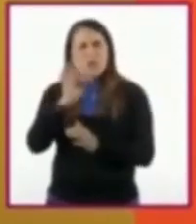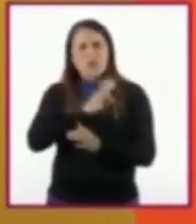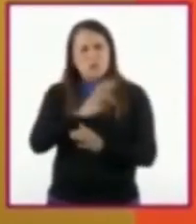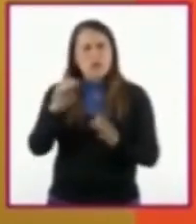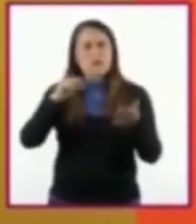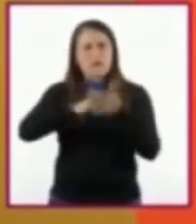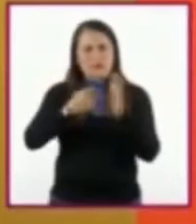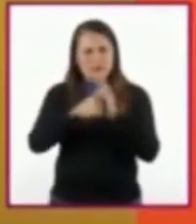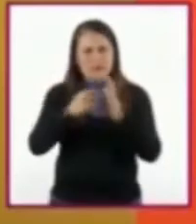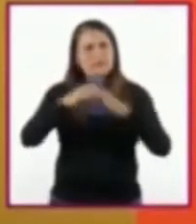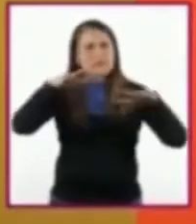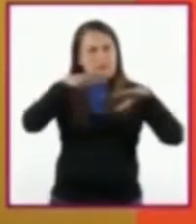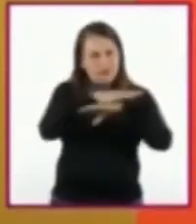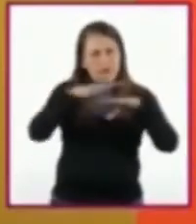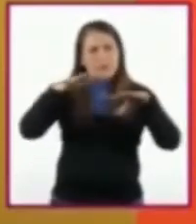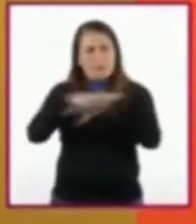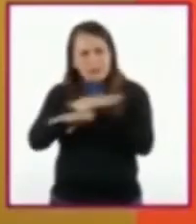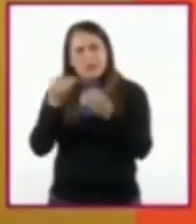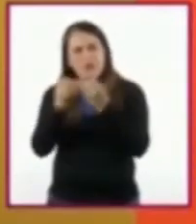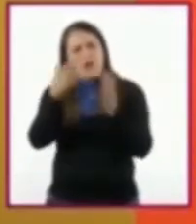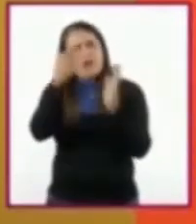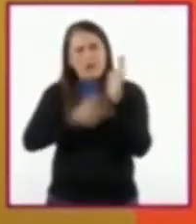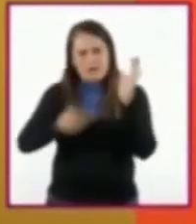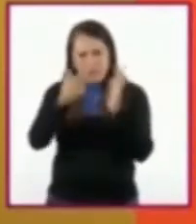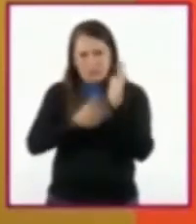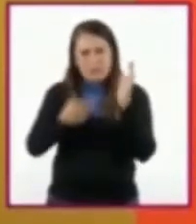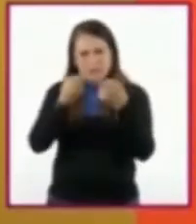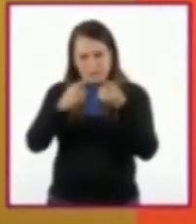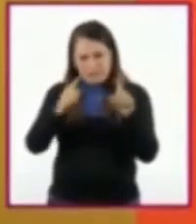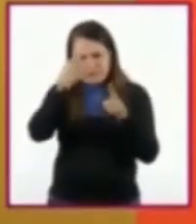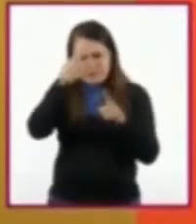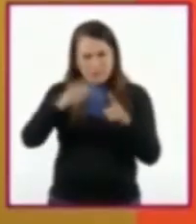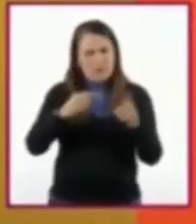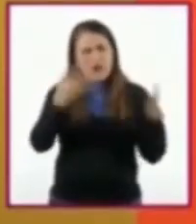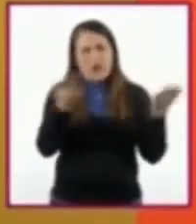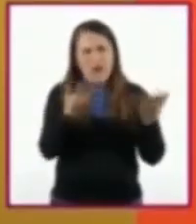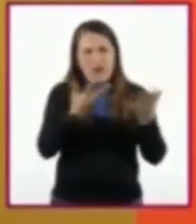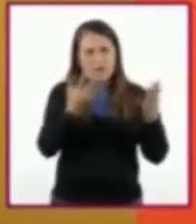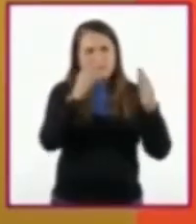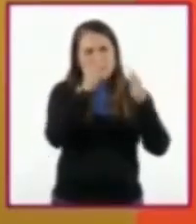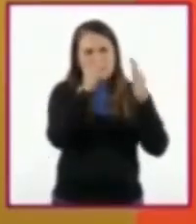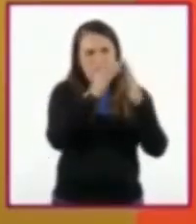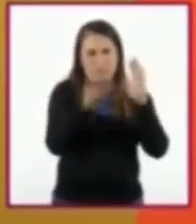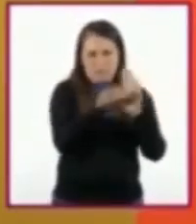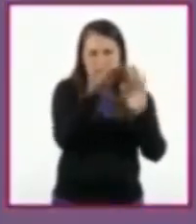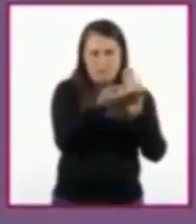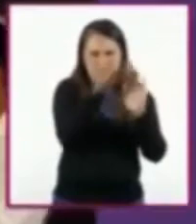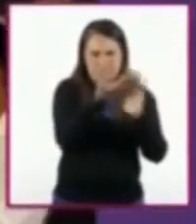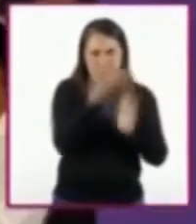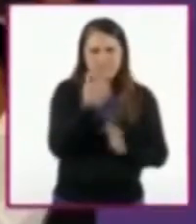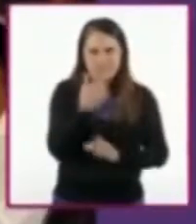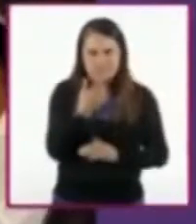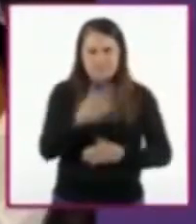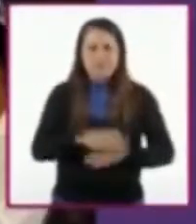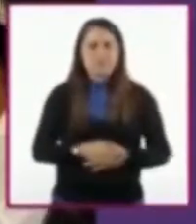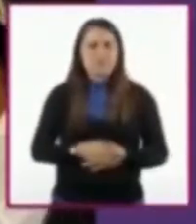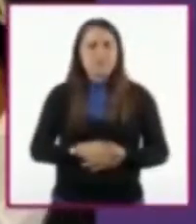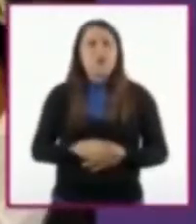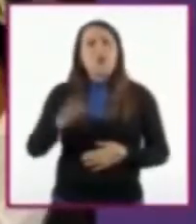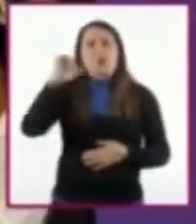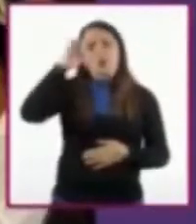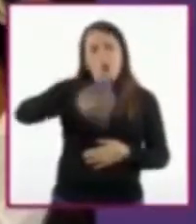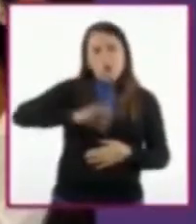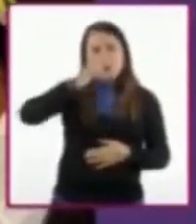de fabricación, así como adaptar herramientas para una mejor calidad y funcionalidad de sus construcciones. Hoy conoceremos